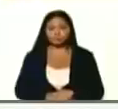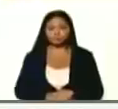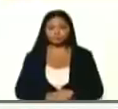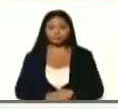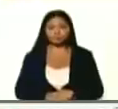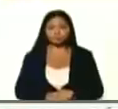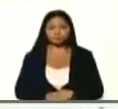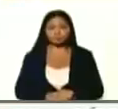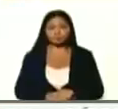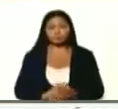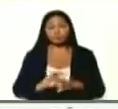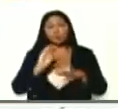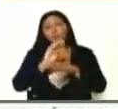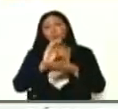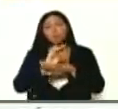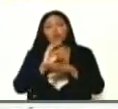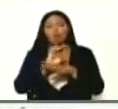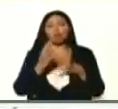de prevención